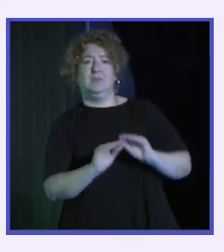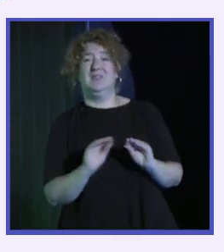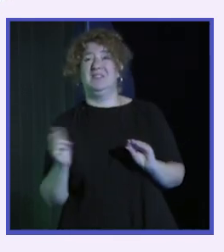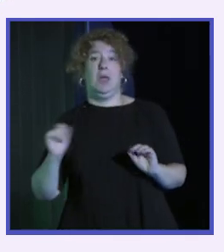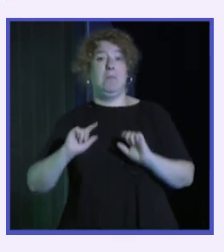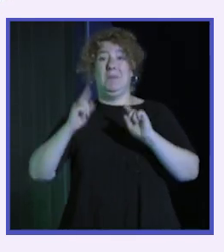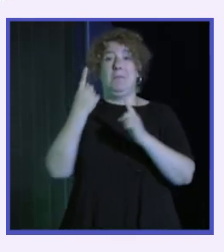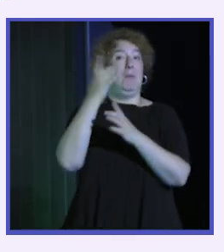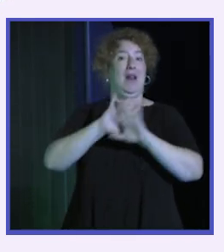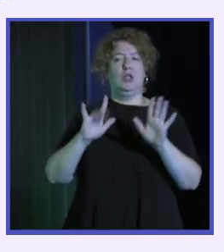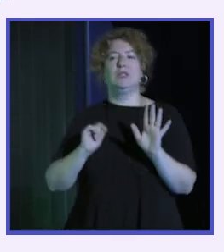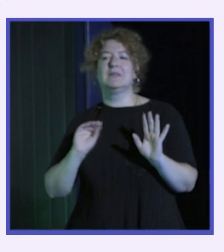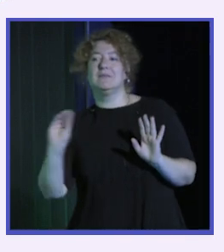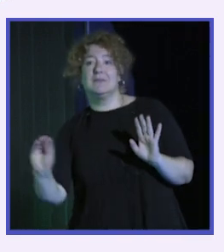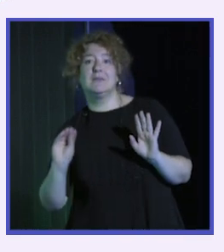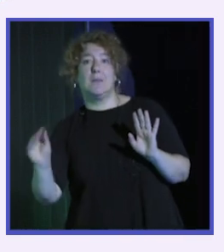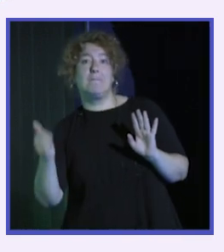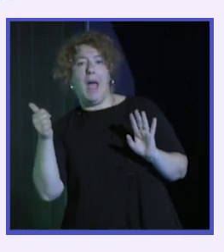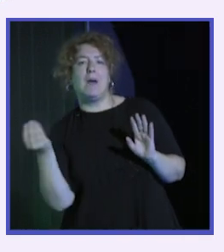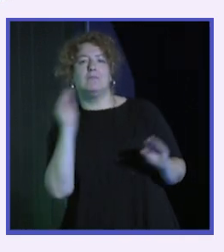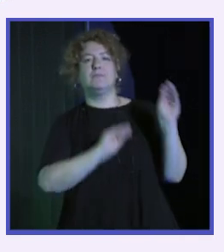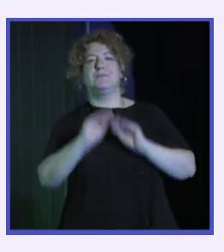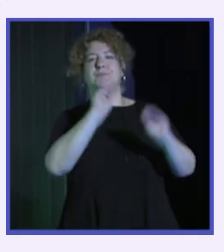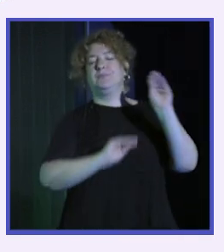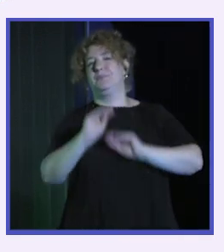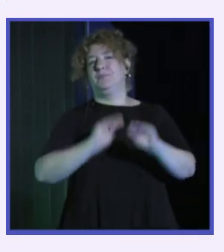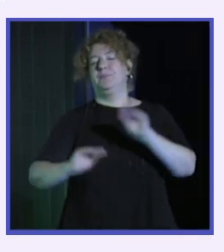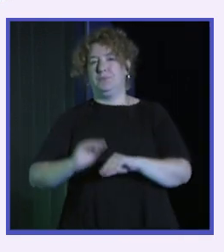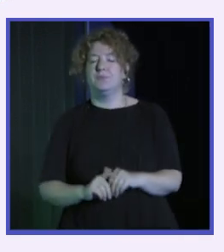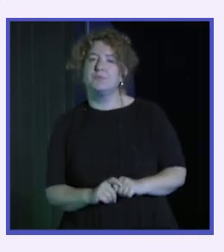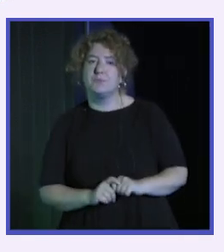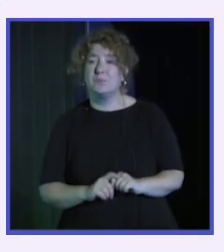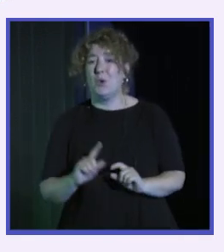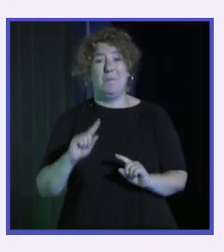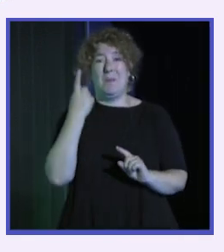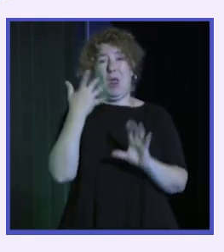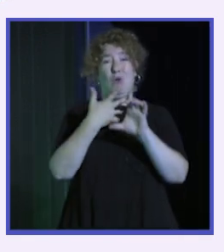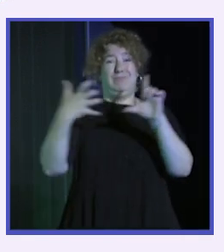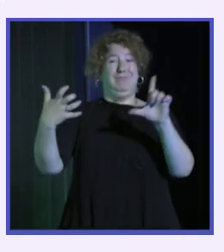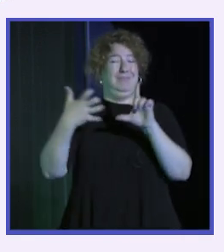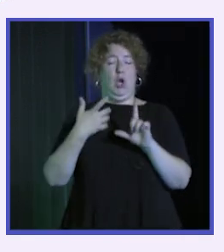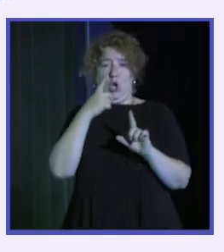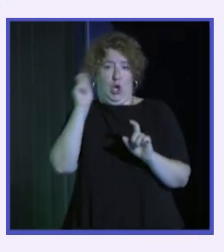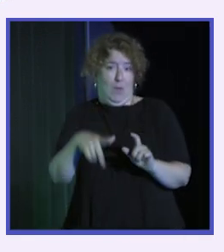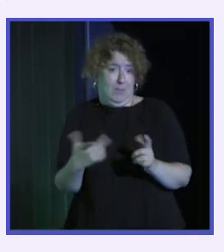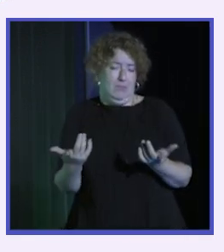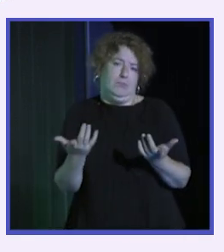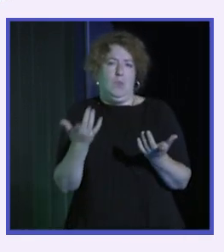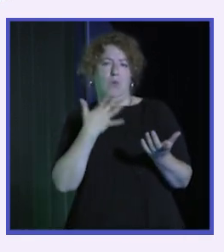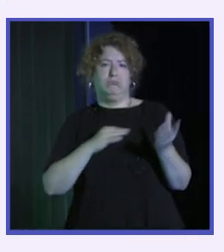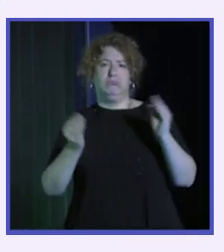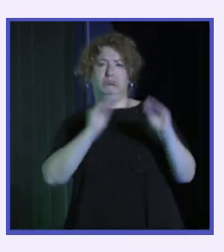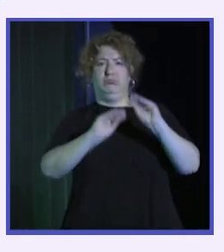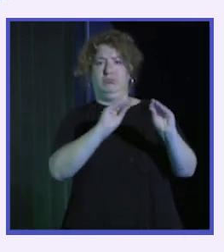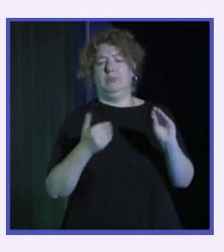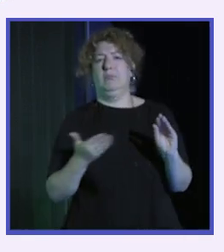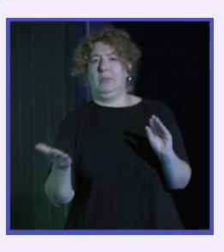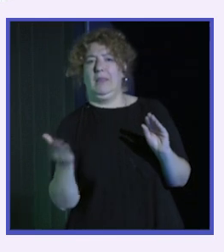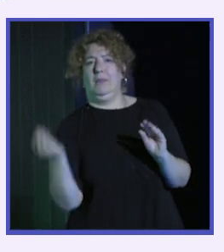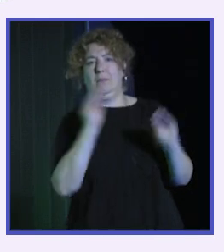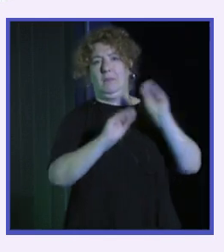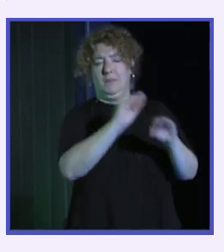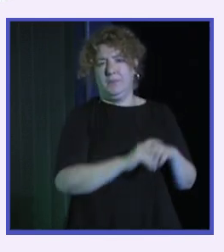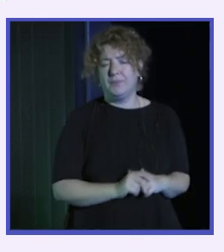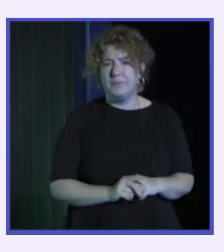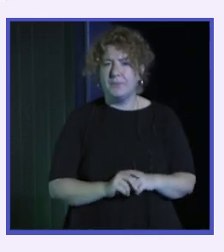primera opción del primer borrador que nos está dando Copilot, ¿vale? Y el último ejemplo de funcionalidades tirando